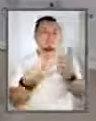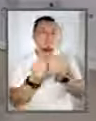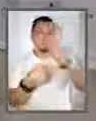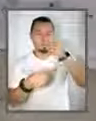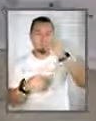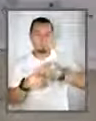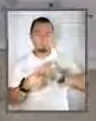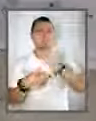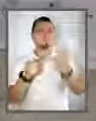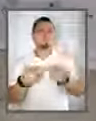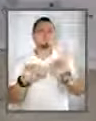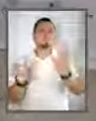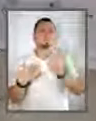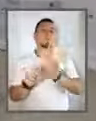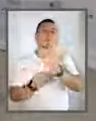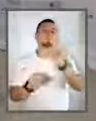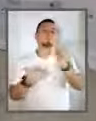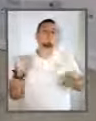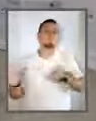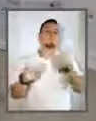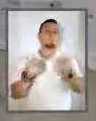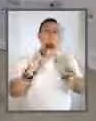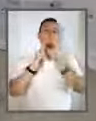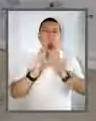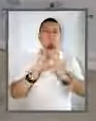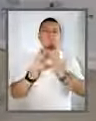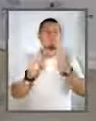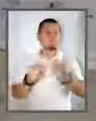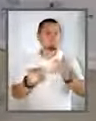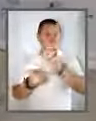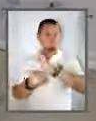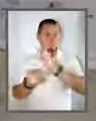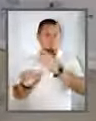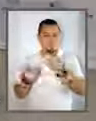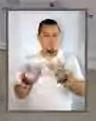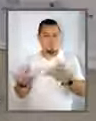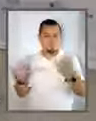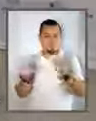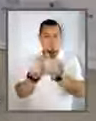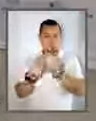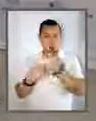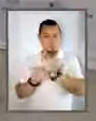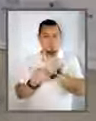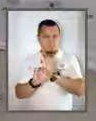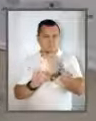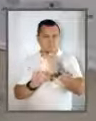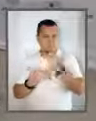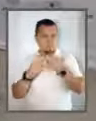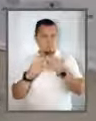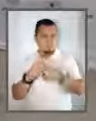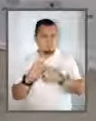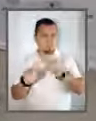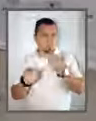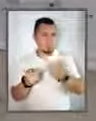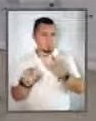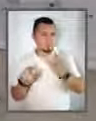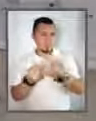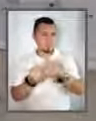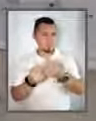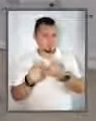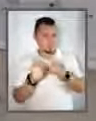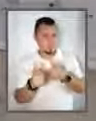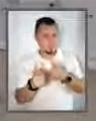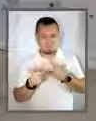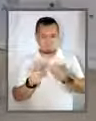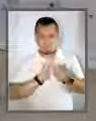Salud. Vamos a proceder ahora a las preguntas y respuestas. Tenemos una sesión virtual convocada de inicio, por lo cual le vamos a dar salida